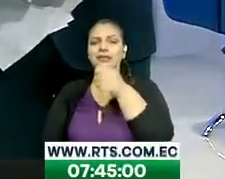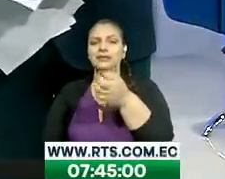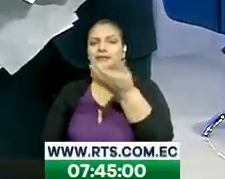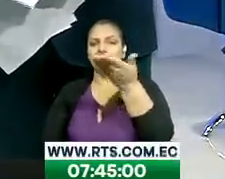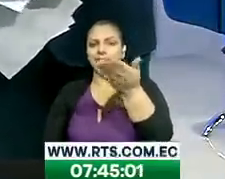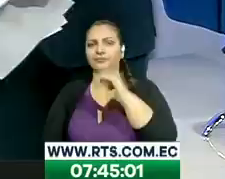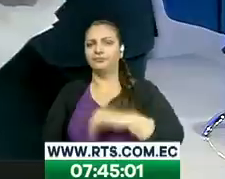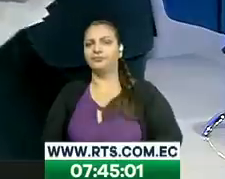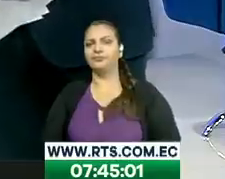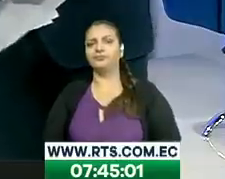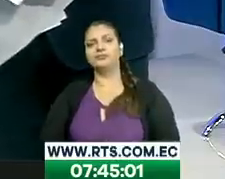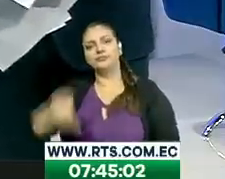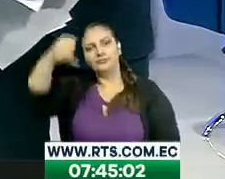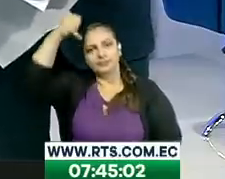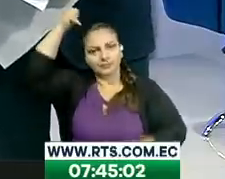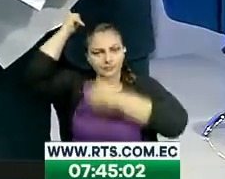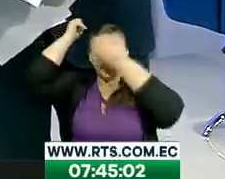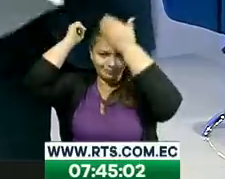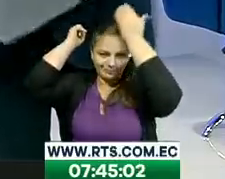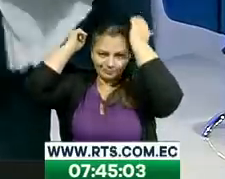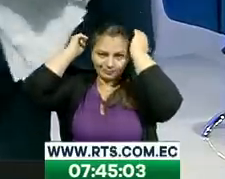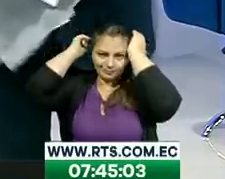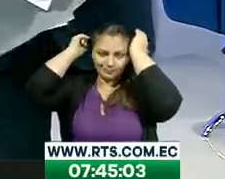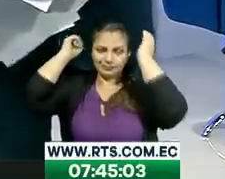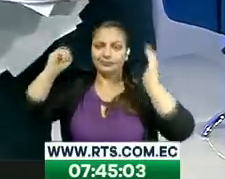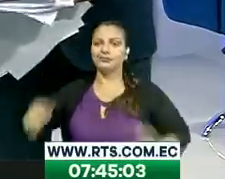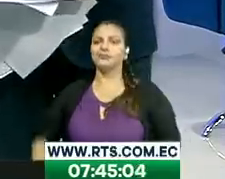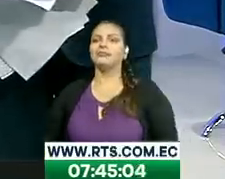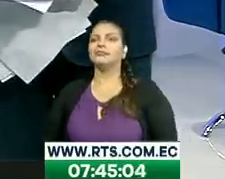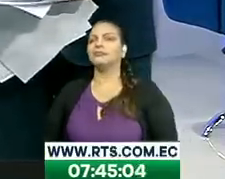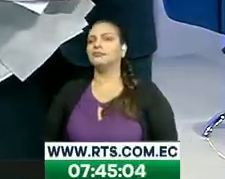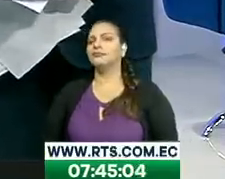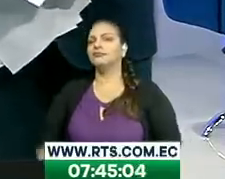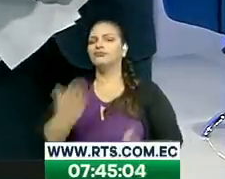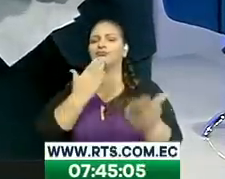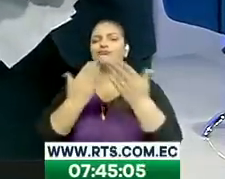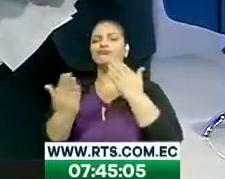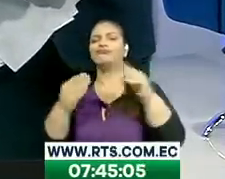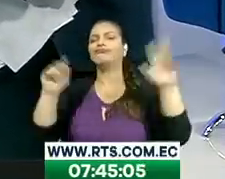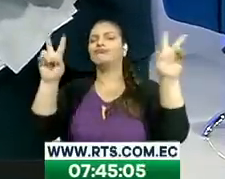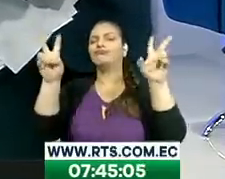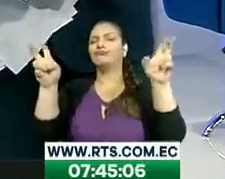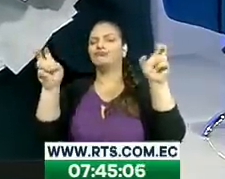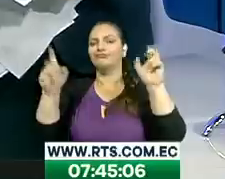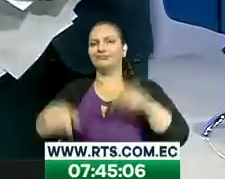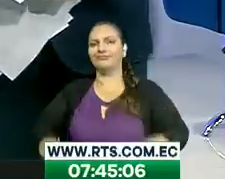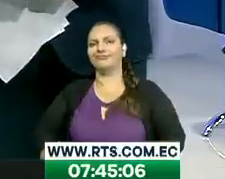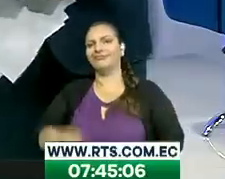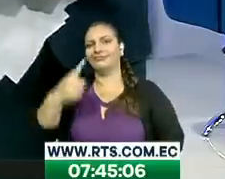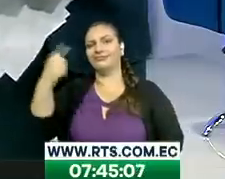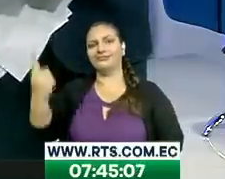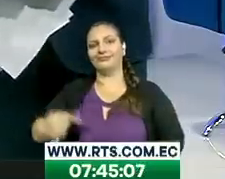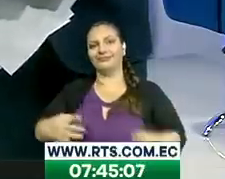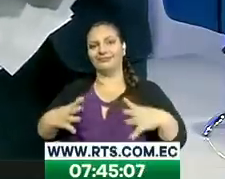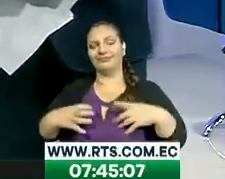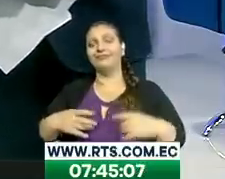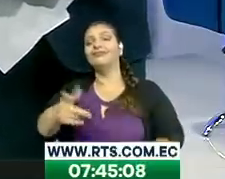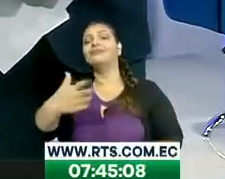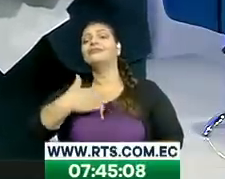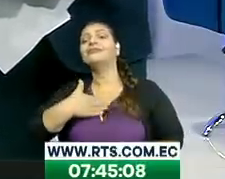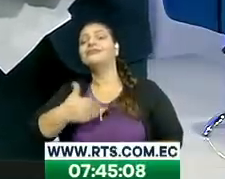jose morales que le parece para hablar a propósito del peleado tocayo muy buenos días cómo le va